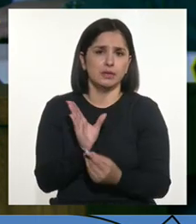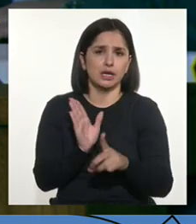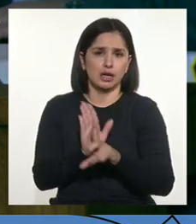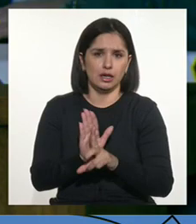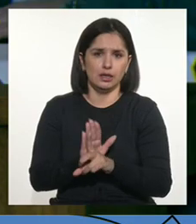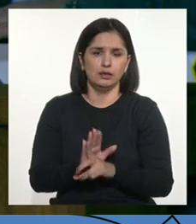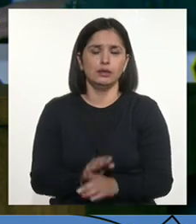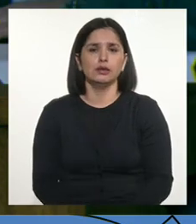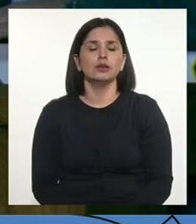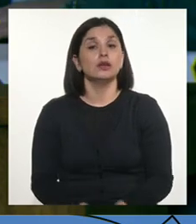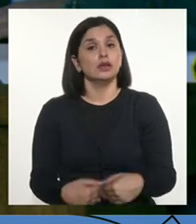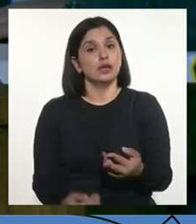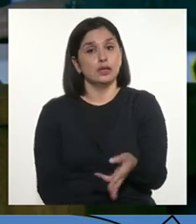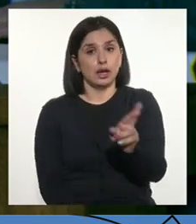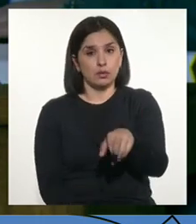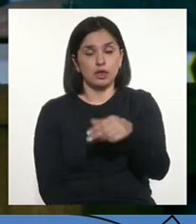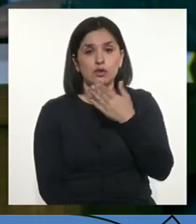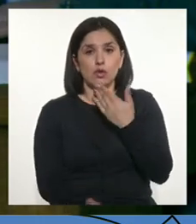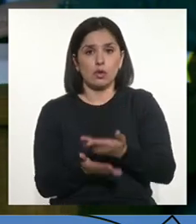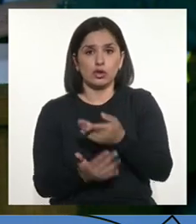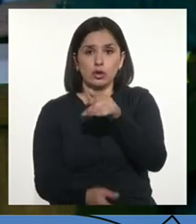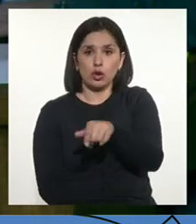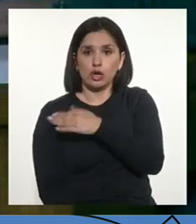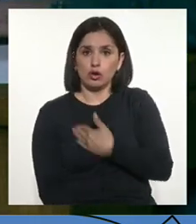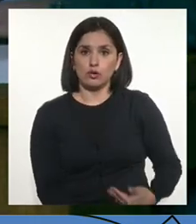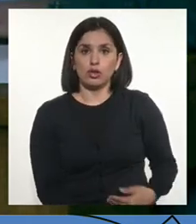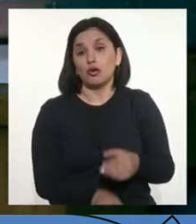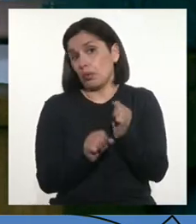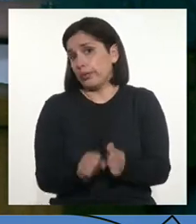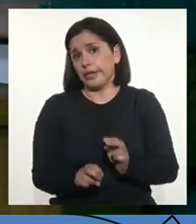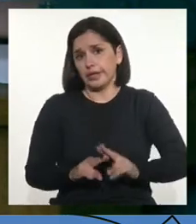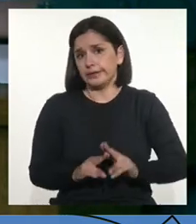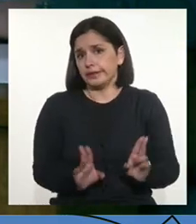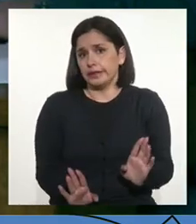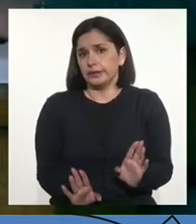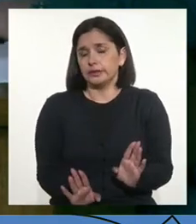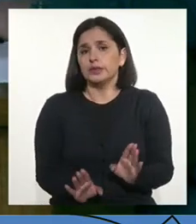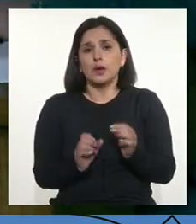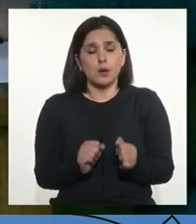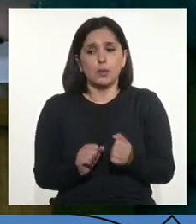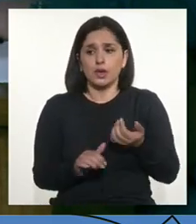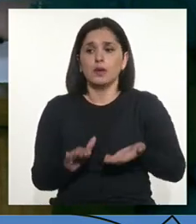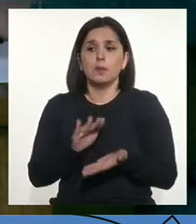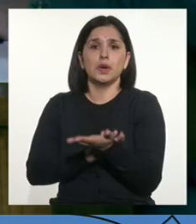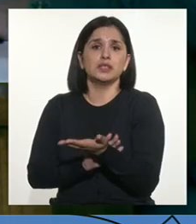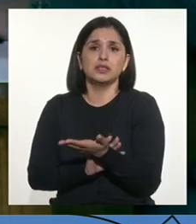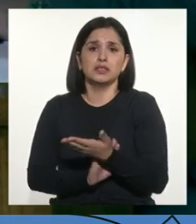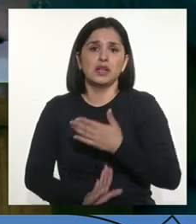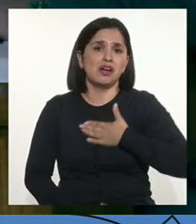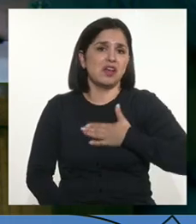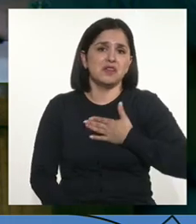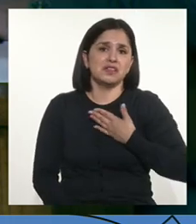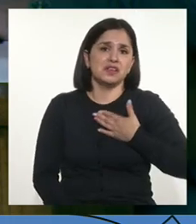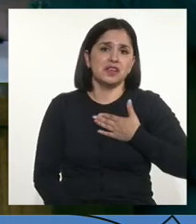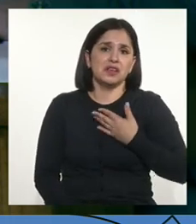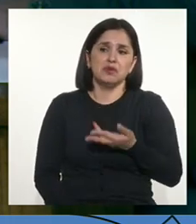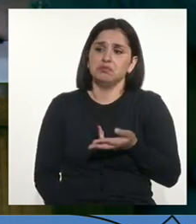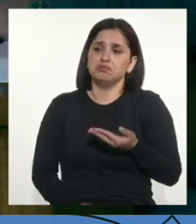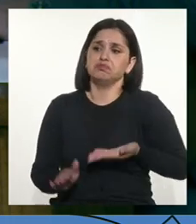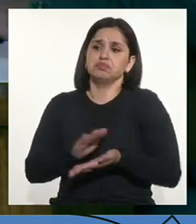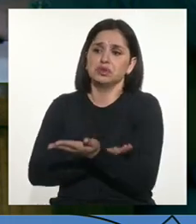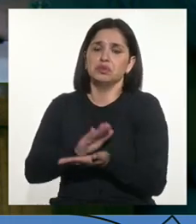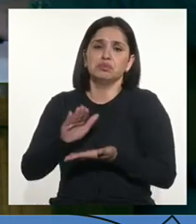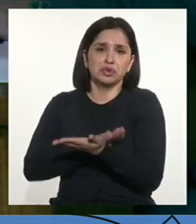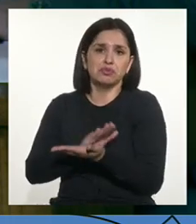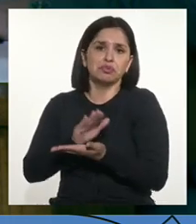nuestra legislación reitero cuando hoy el gobierno lo puede hacer el gobierno puede presentar cuantas veces quiera un proyecto de ley para